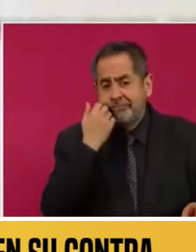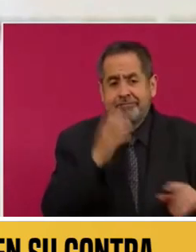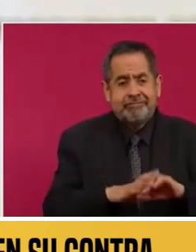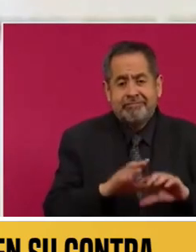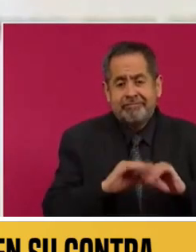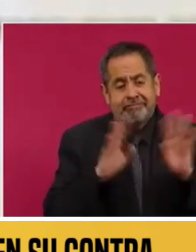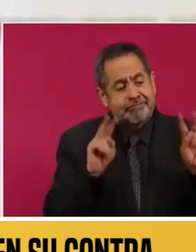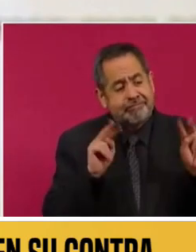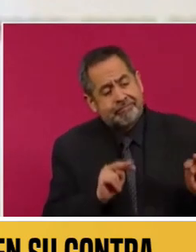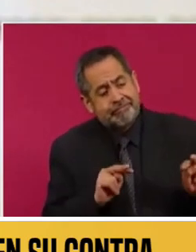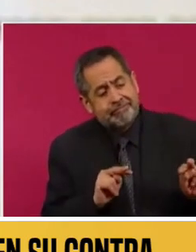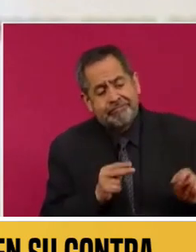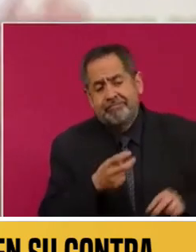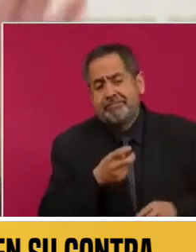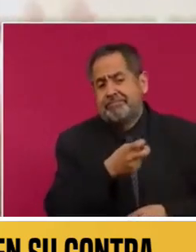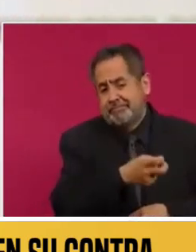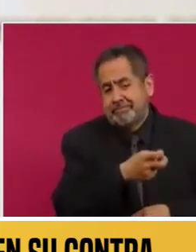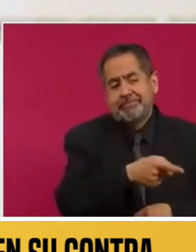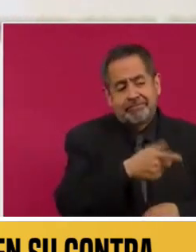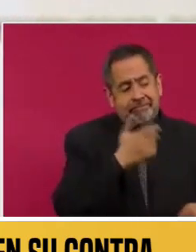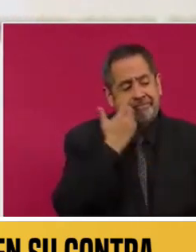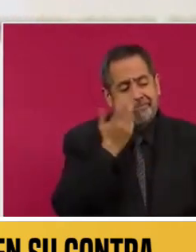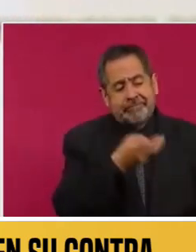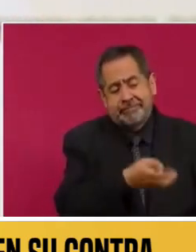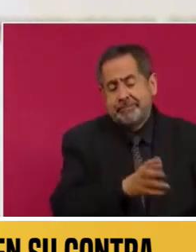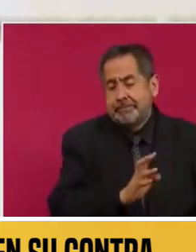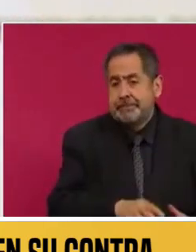clarísimo. Que